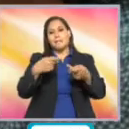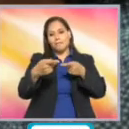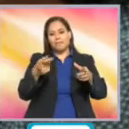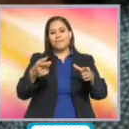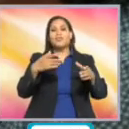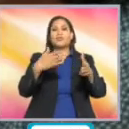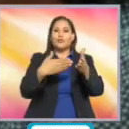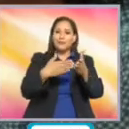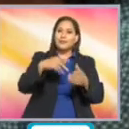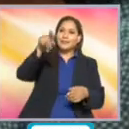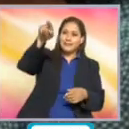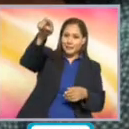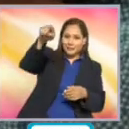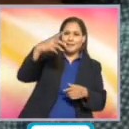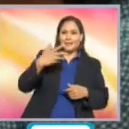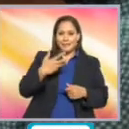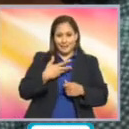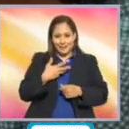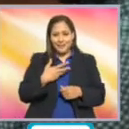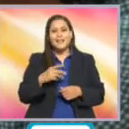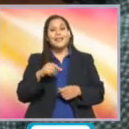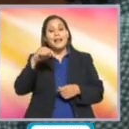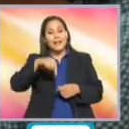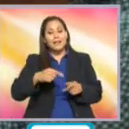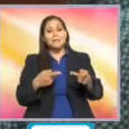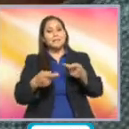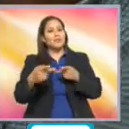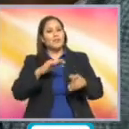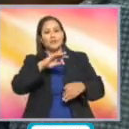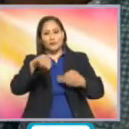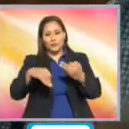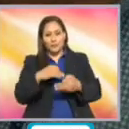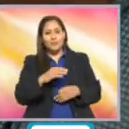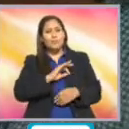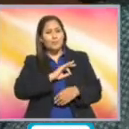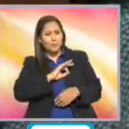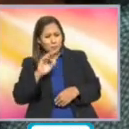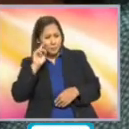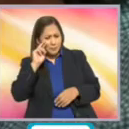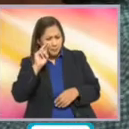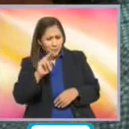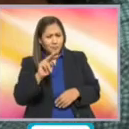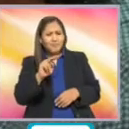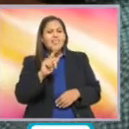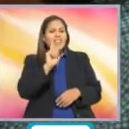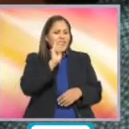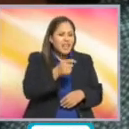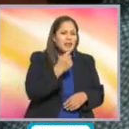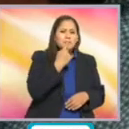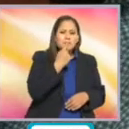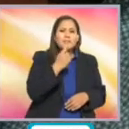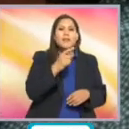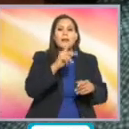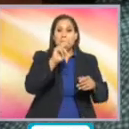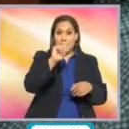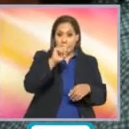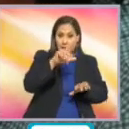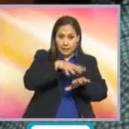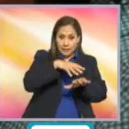tengo mi cocina, aquí preparamos todo. ¿Podemos ver de qué son las tostadas? De